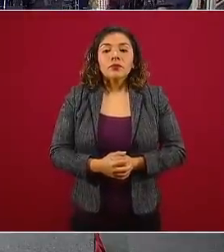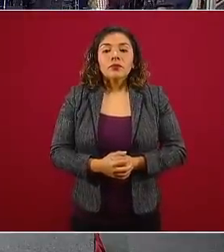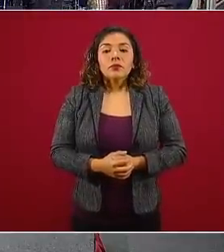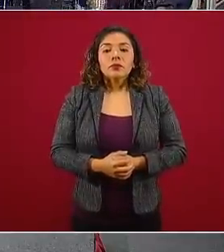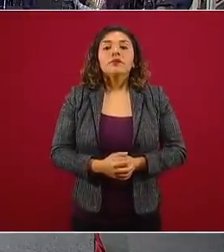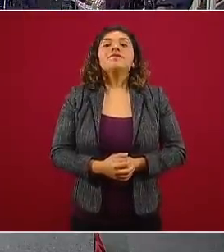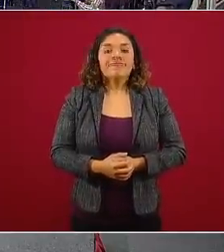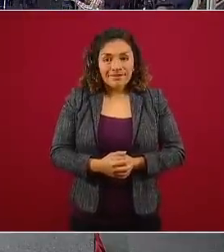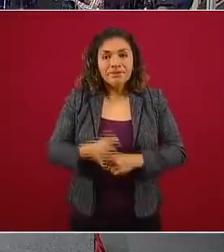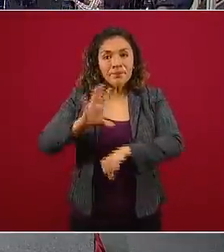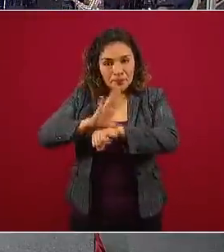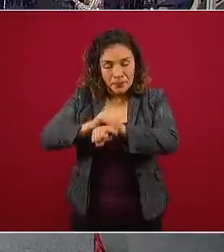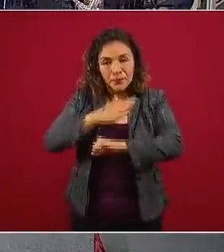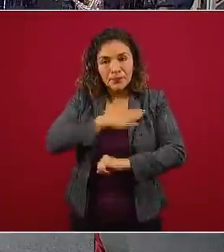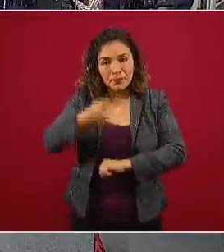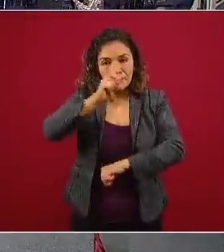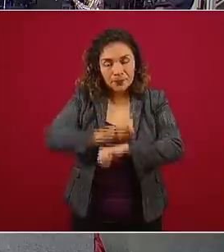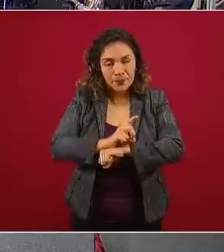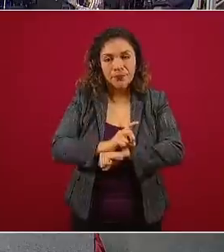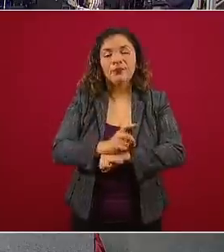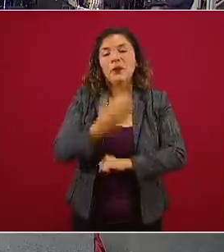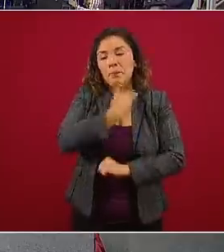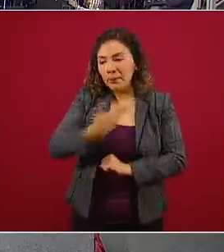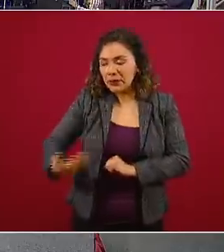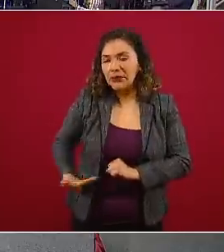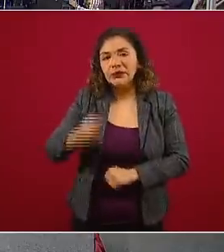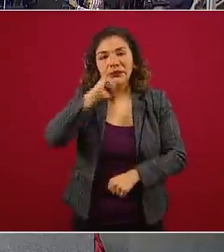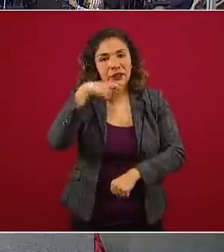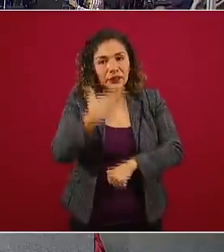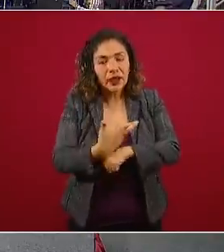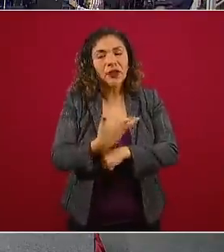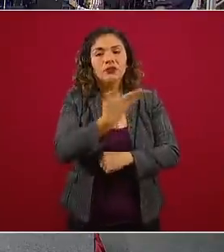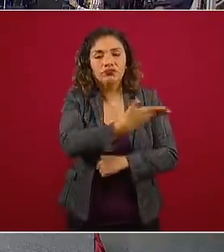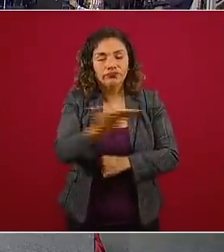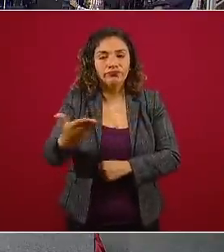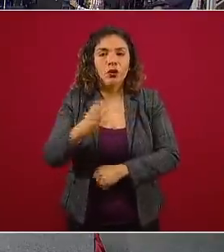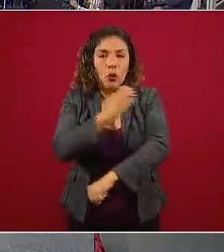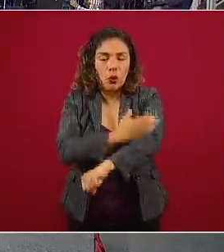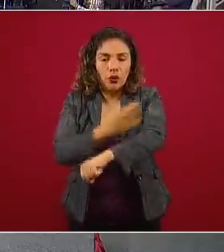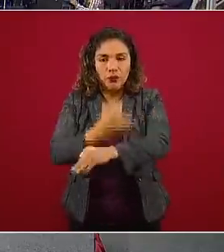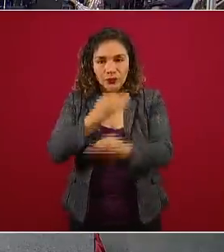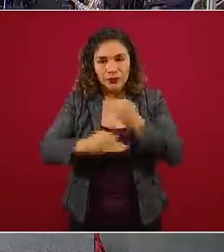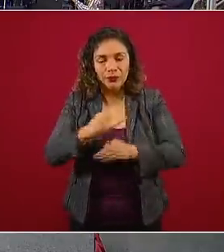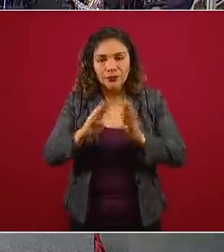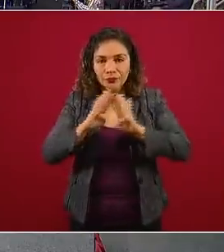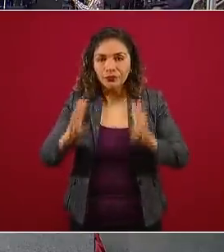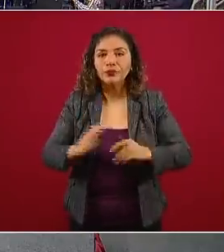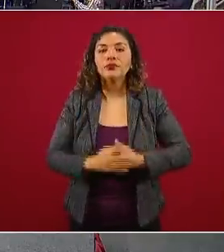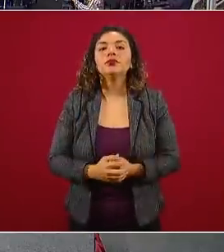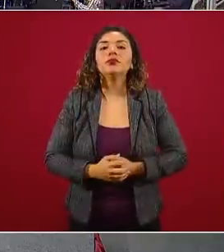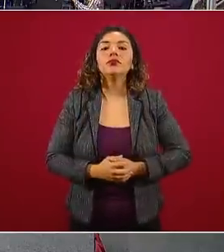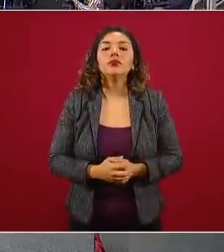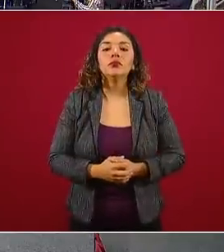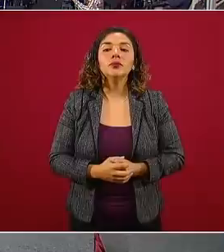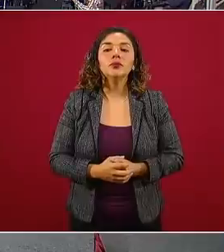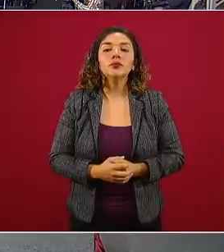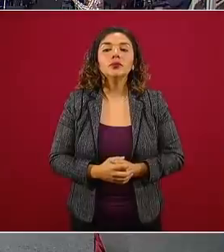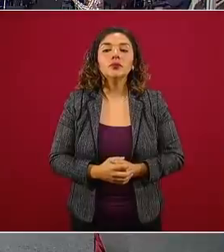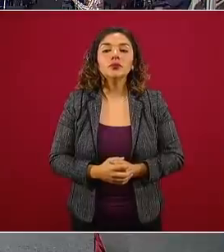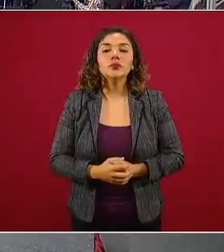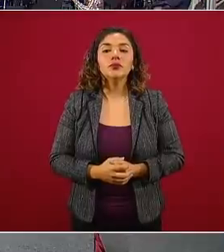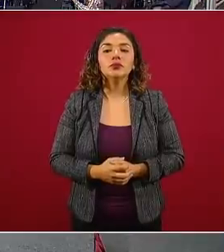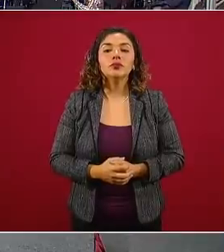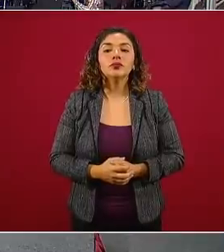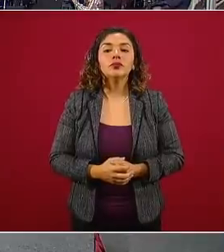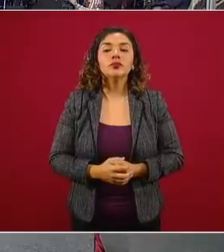con su permiso presidente buen día secretario canciller coordinador general y colegas de la fundación teletón fernando